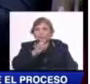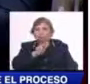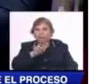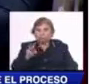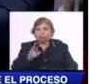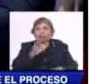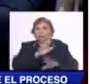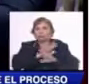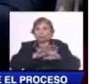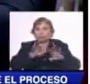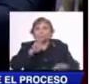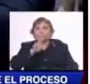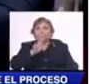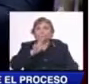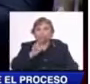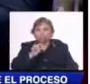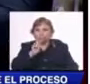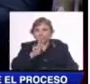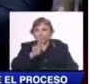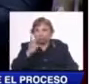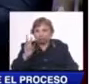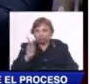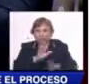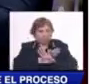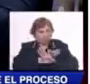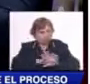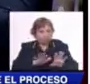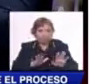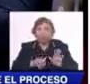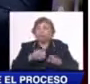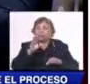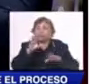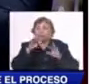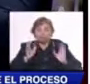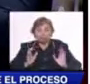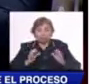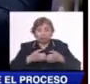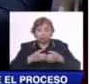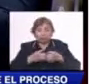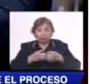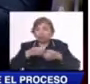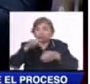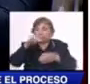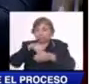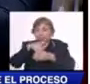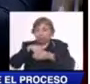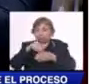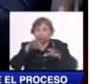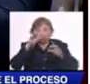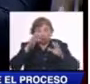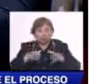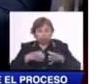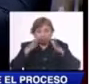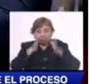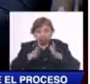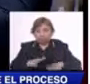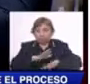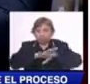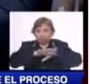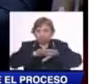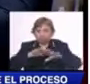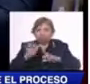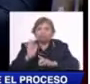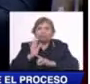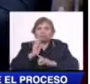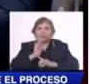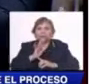de 2026. Los congresistas de la República, elegidos en las elecciones generales 2021, culminan su